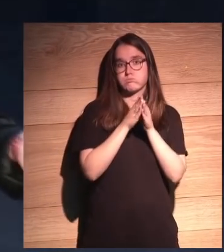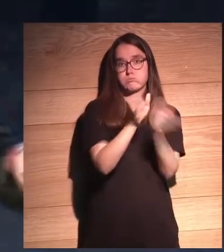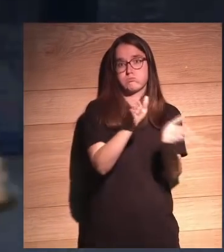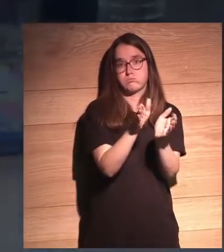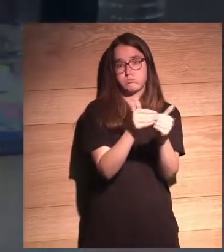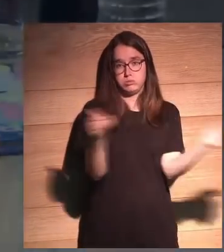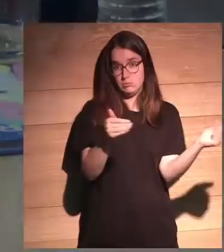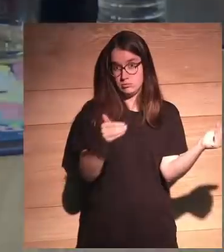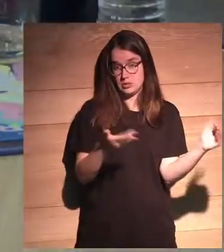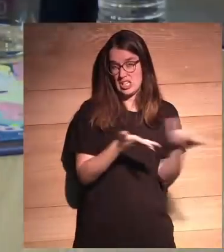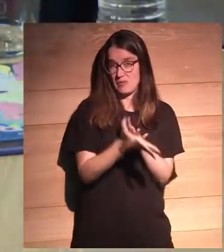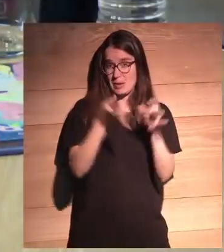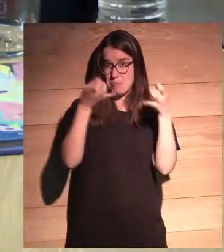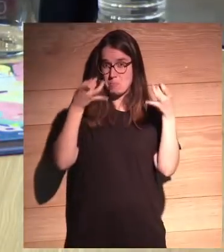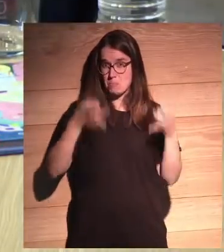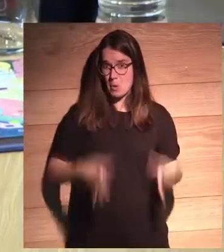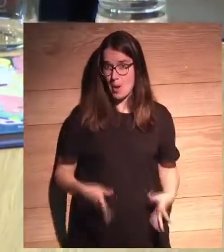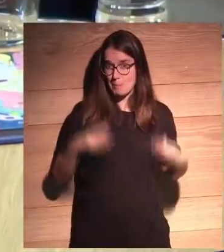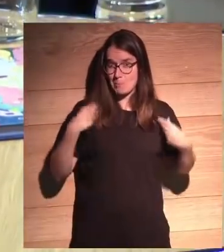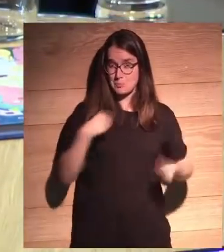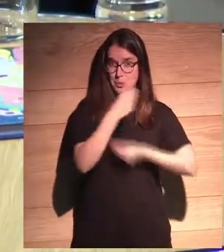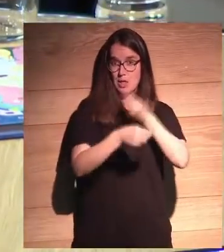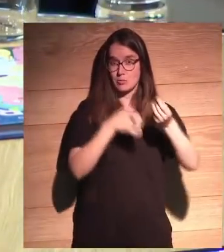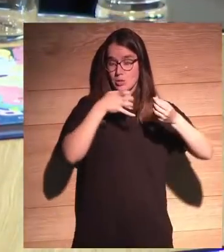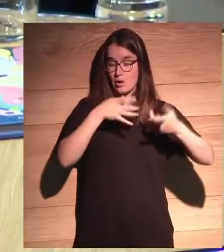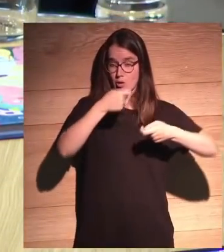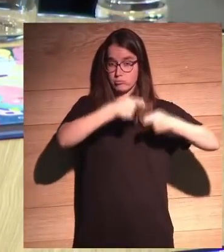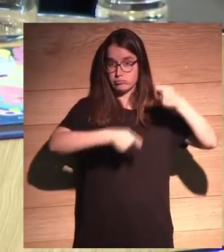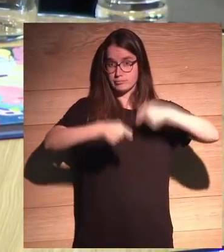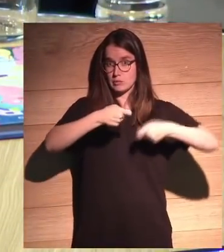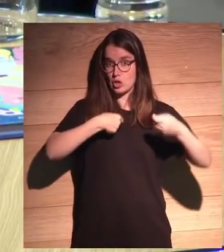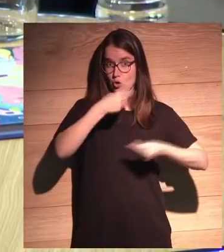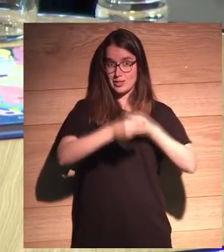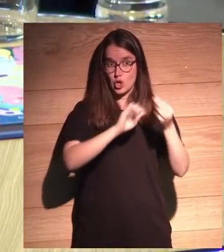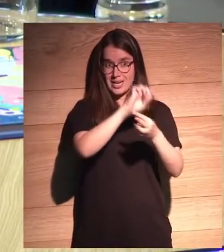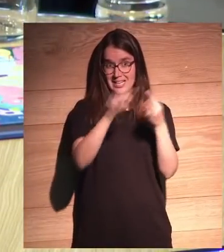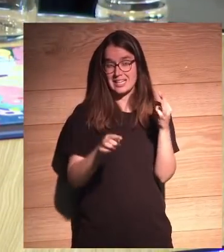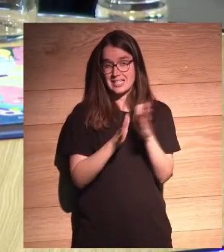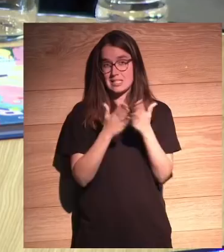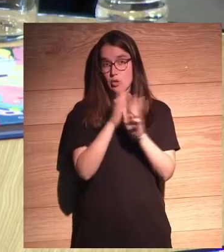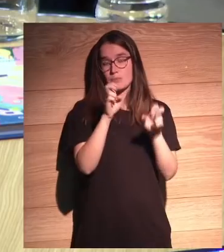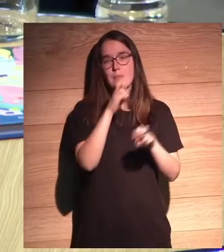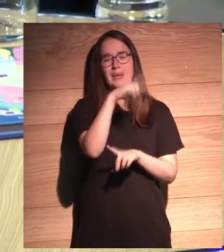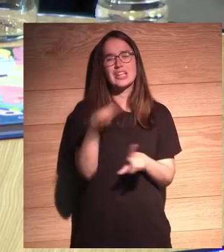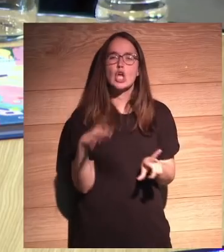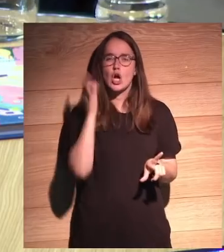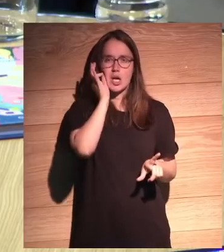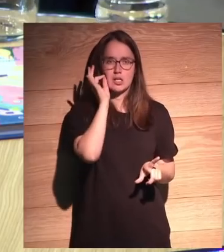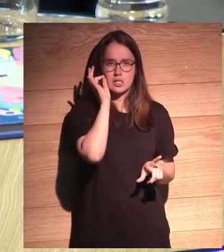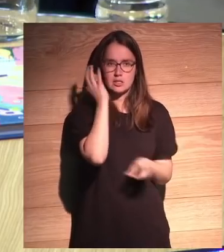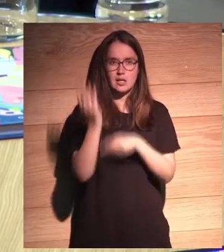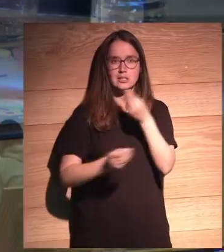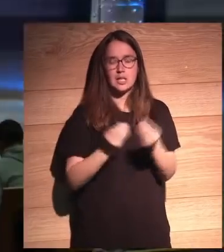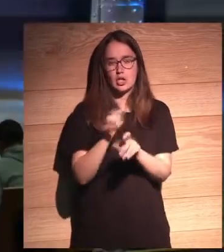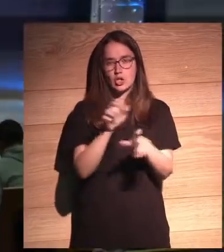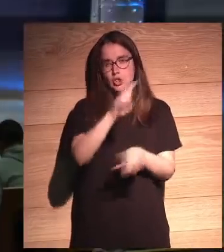Es exactamente lo mismo que estamos haciendo, bueno, que yo he hecho con estos 3 libros sobre pintoras y que está haciendo